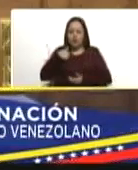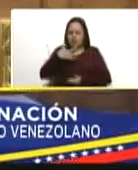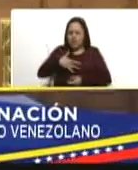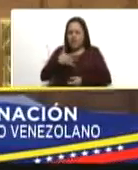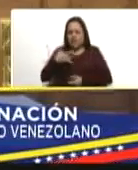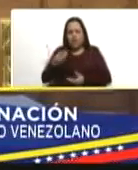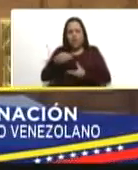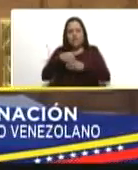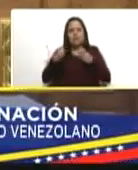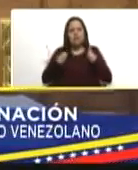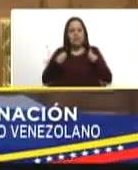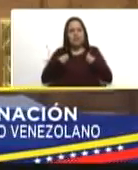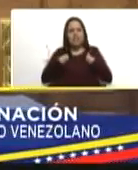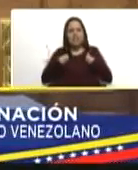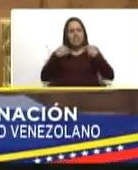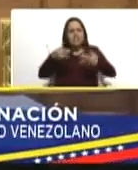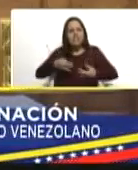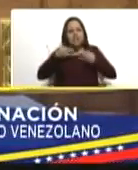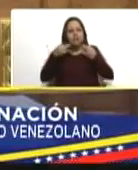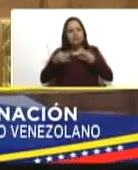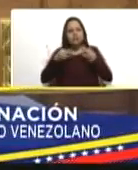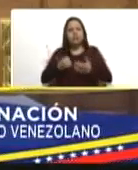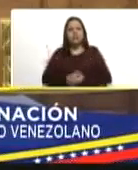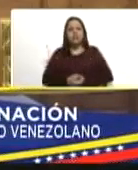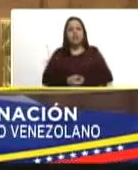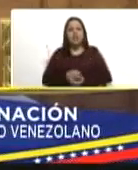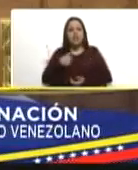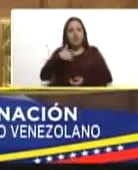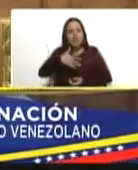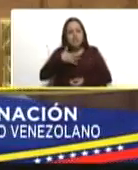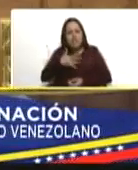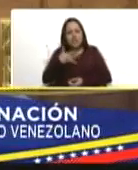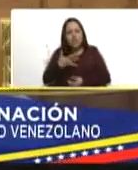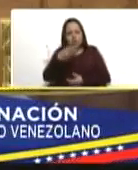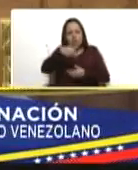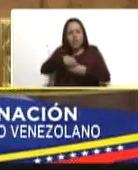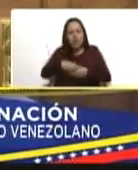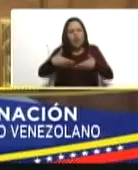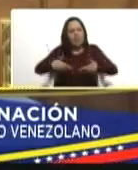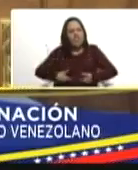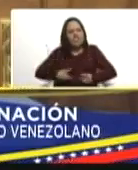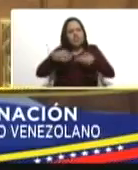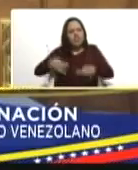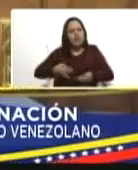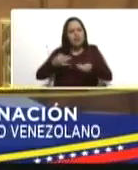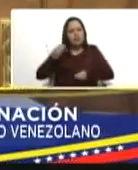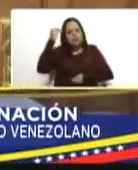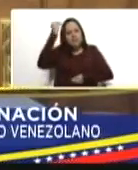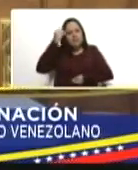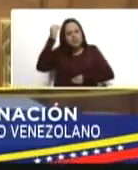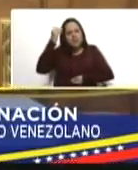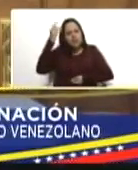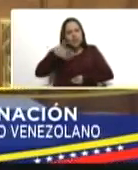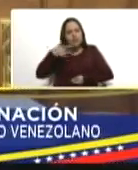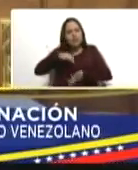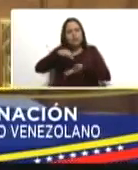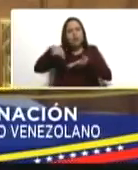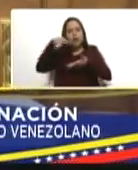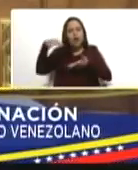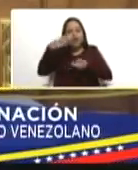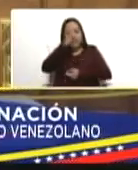vida siempre Y lo siento presente en nuestras luchas siempre con su pensamiento su espiritualidad con sus